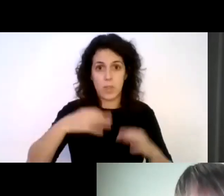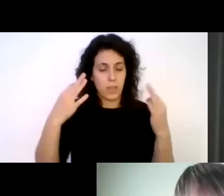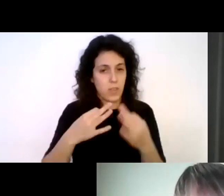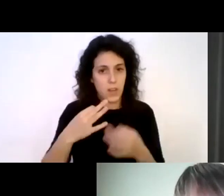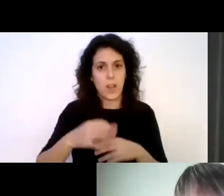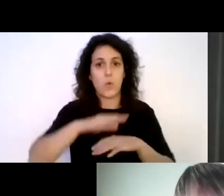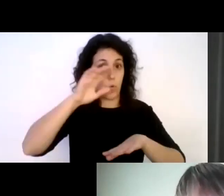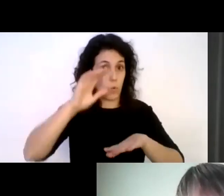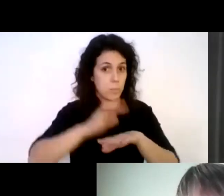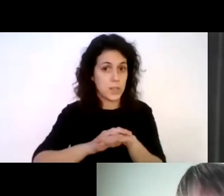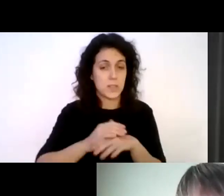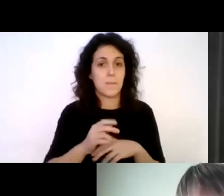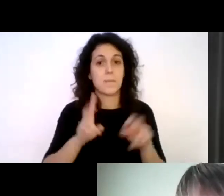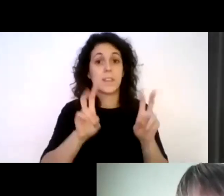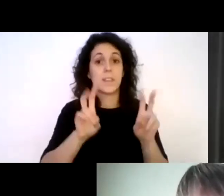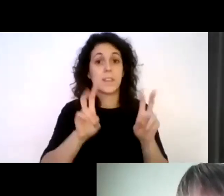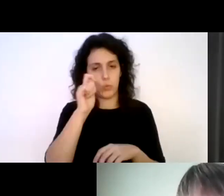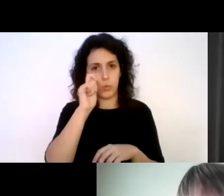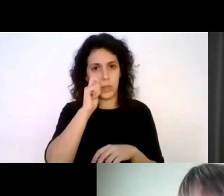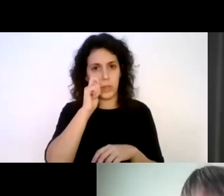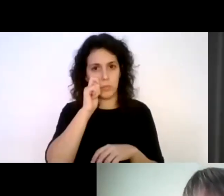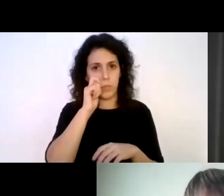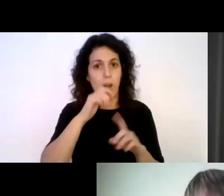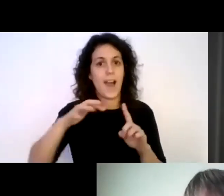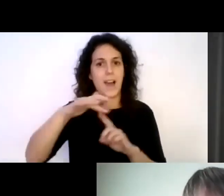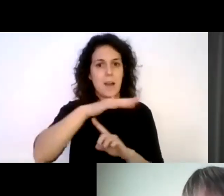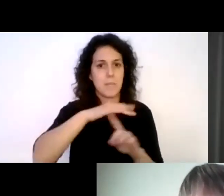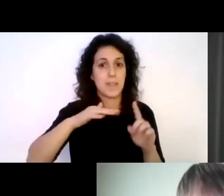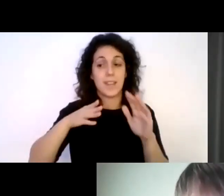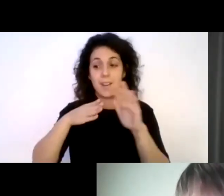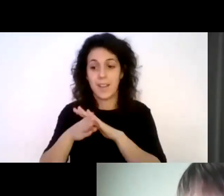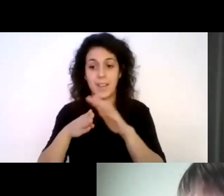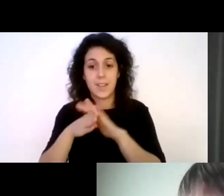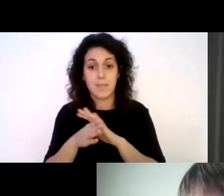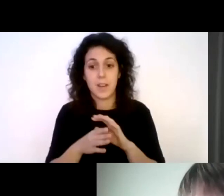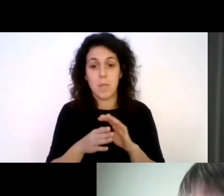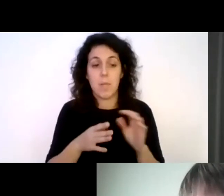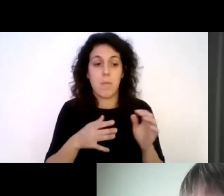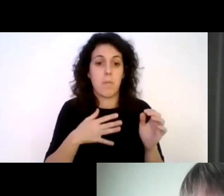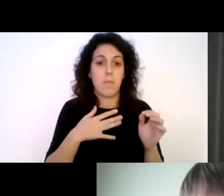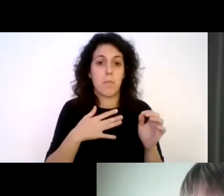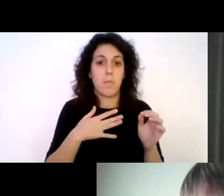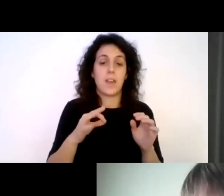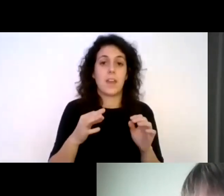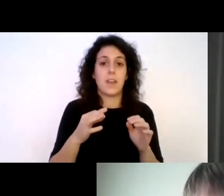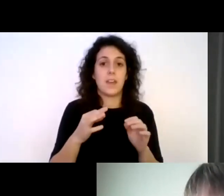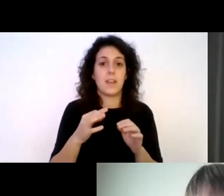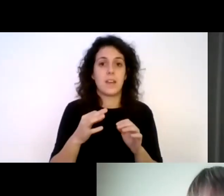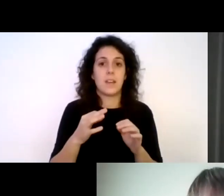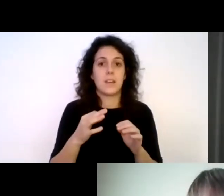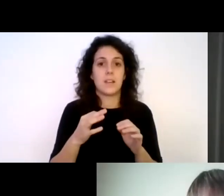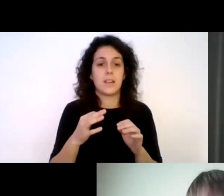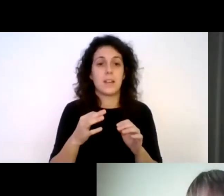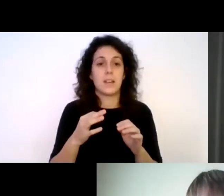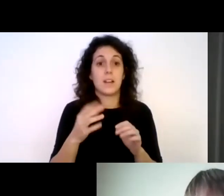sea, lo que es el turismo ambiental y el turismo accesible, igual en algún punto se